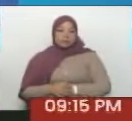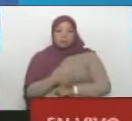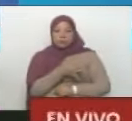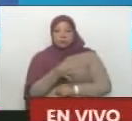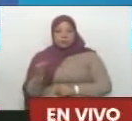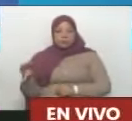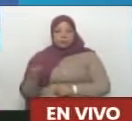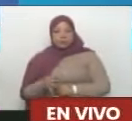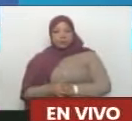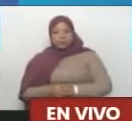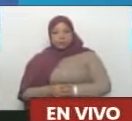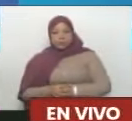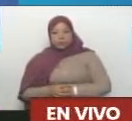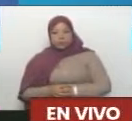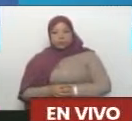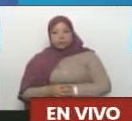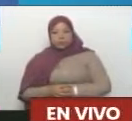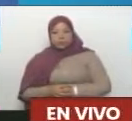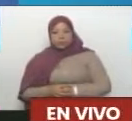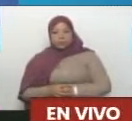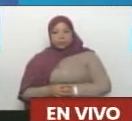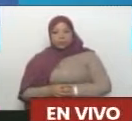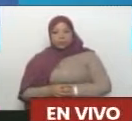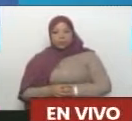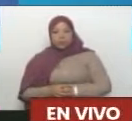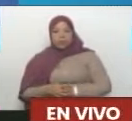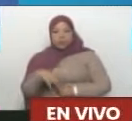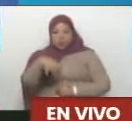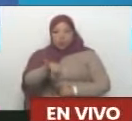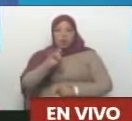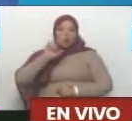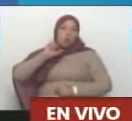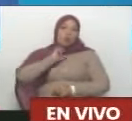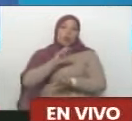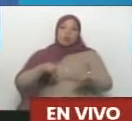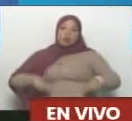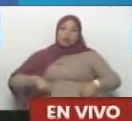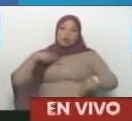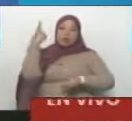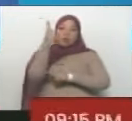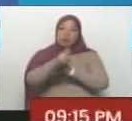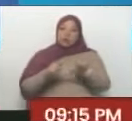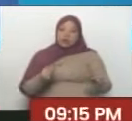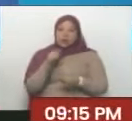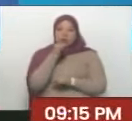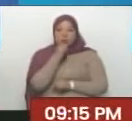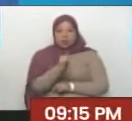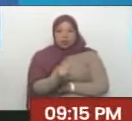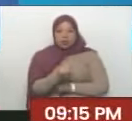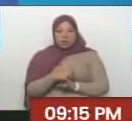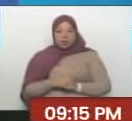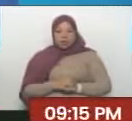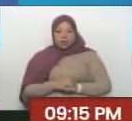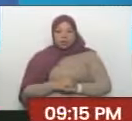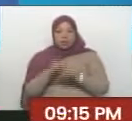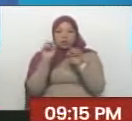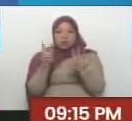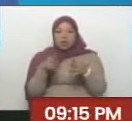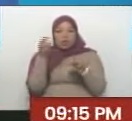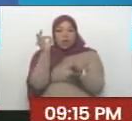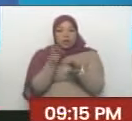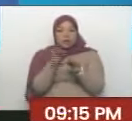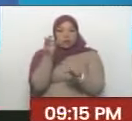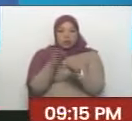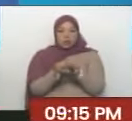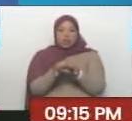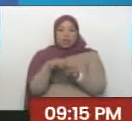Correcto. A la región Guayana, Amazonas, Bolívar del Tamacuro, en septiembre,